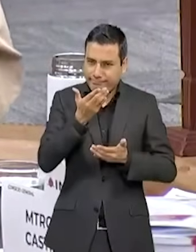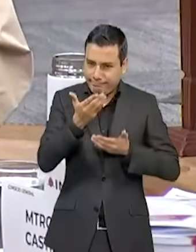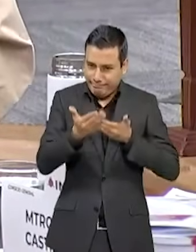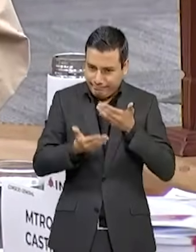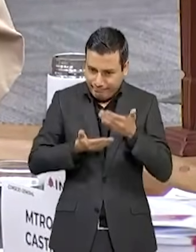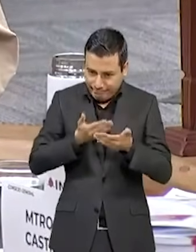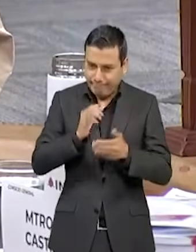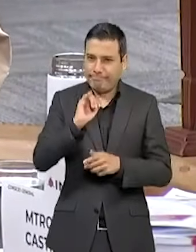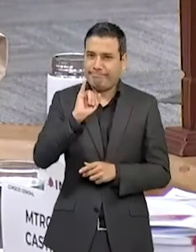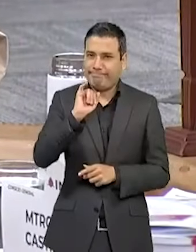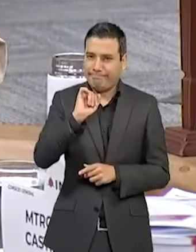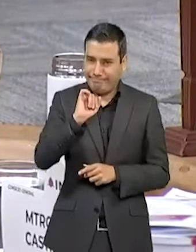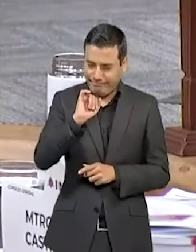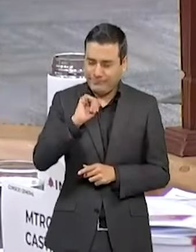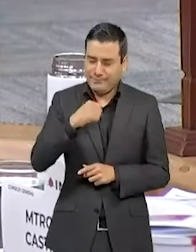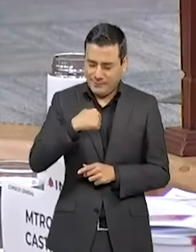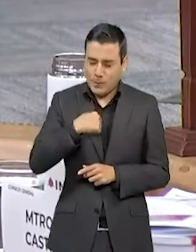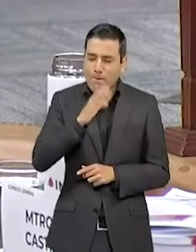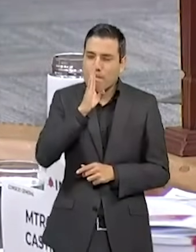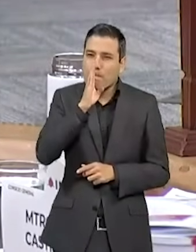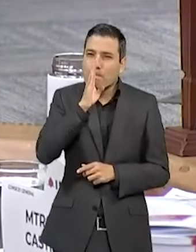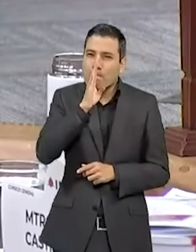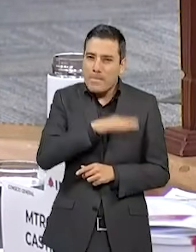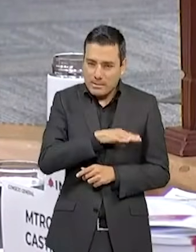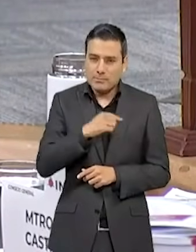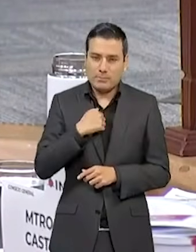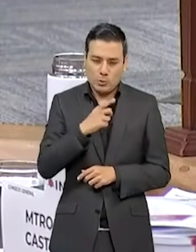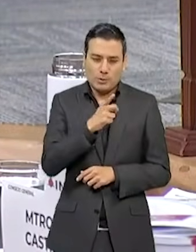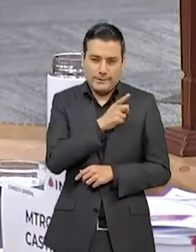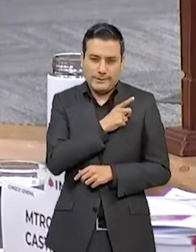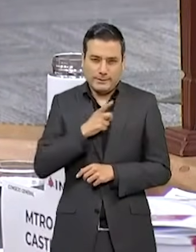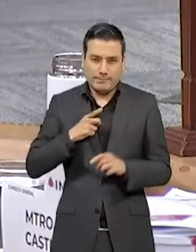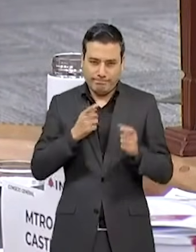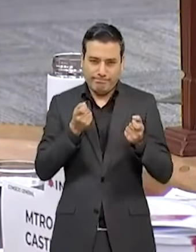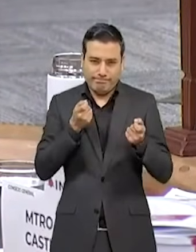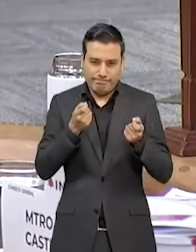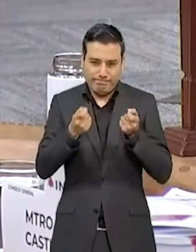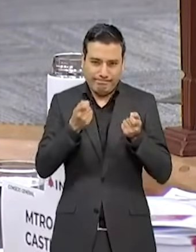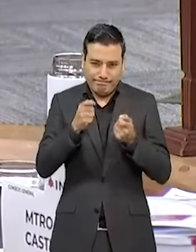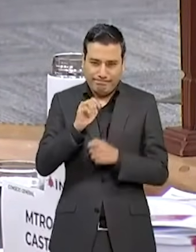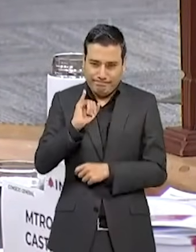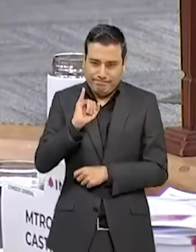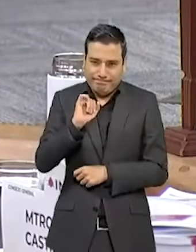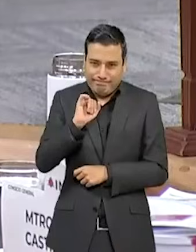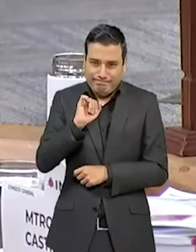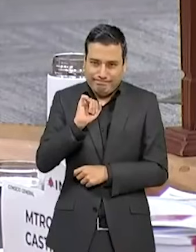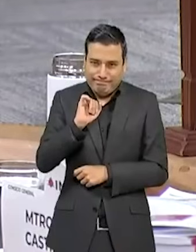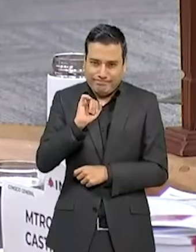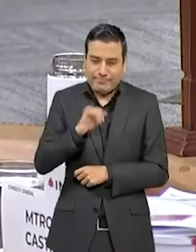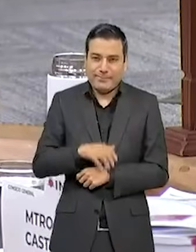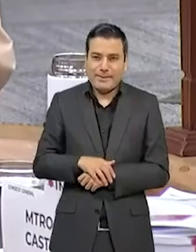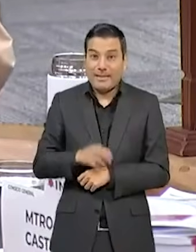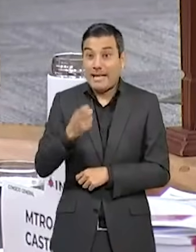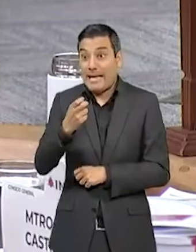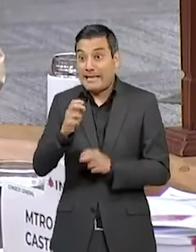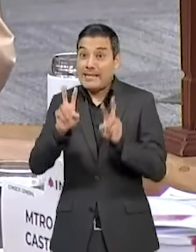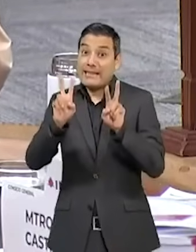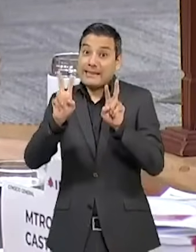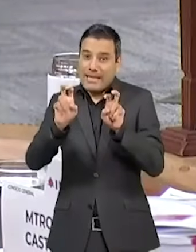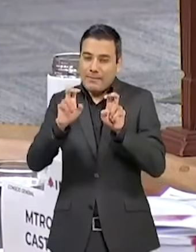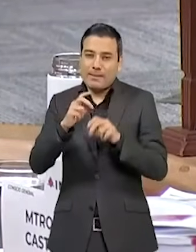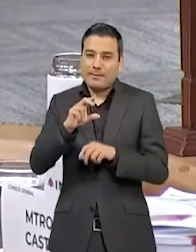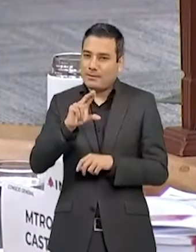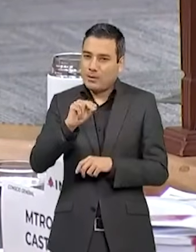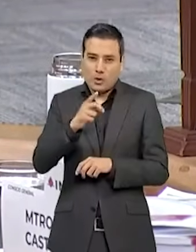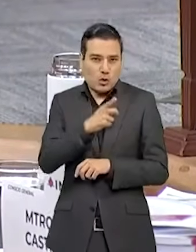No debió ser, debí contener mi exabrupto y probablemente tampoco debería yo abordar este asunto, pero el